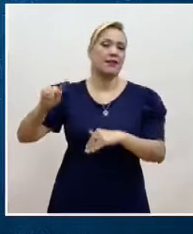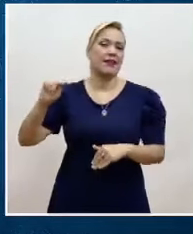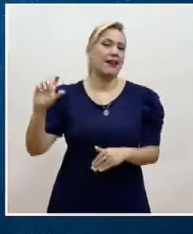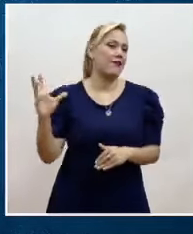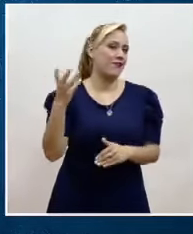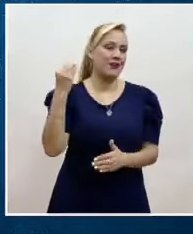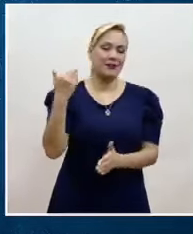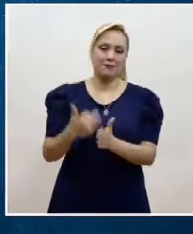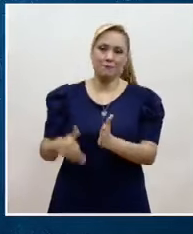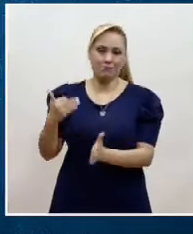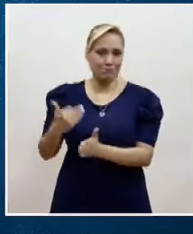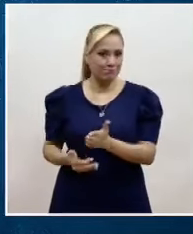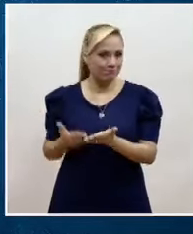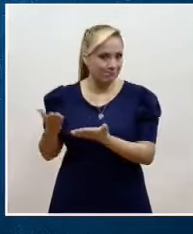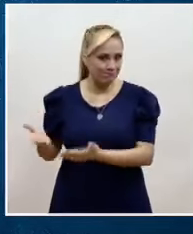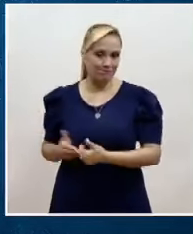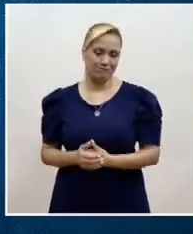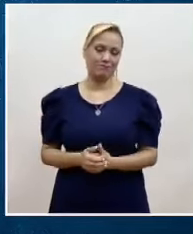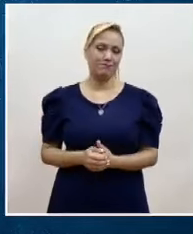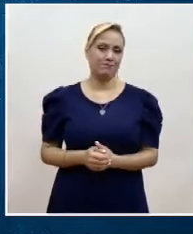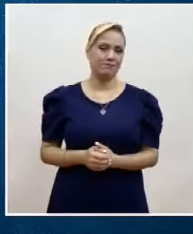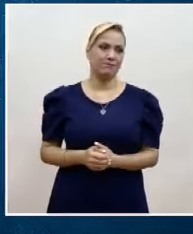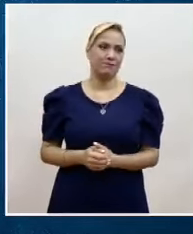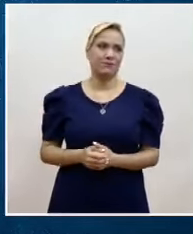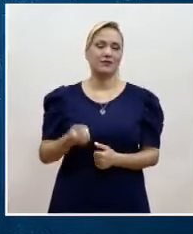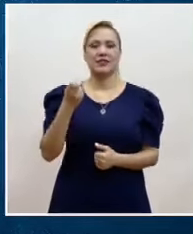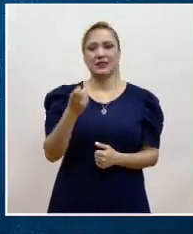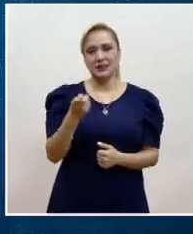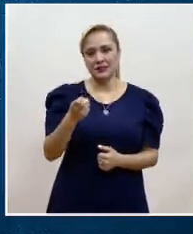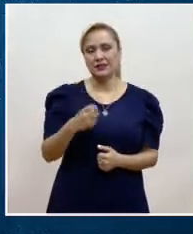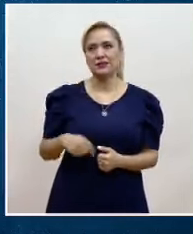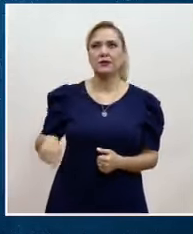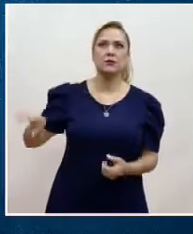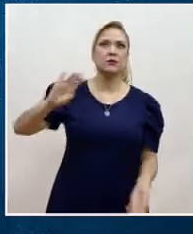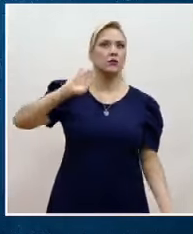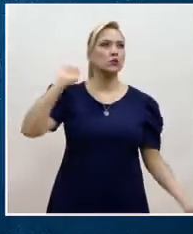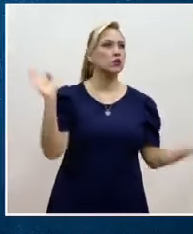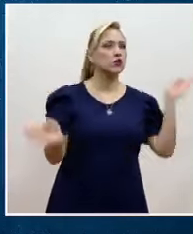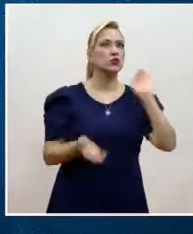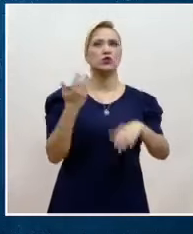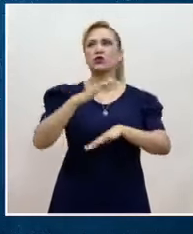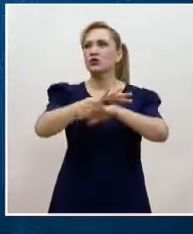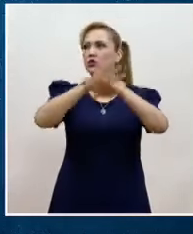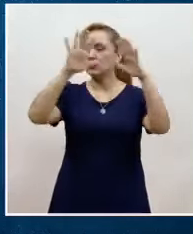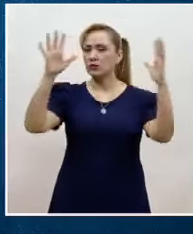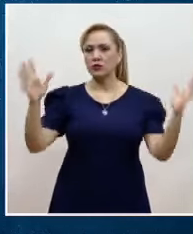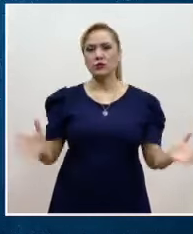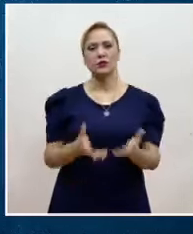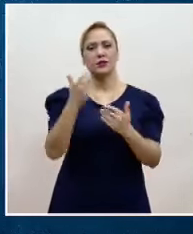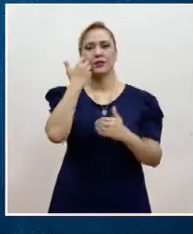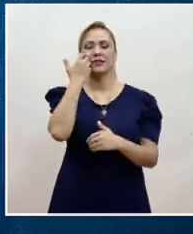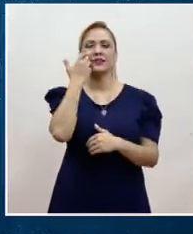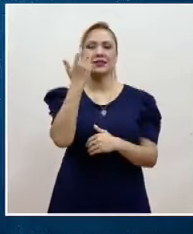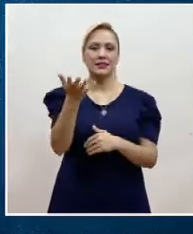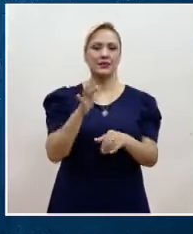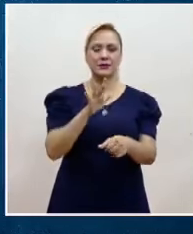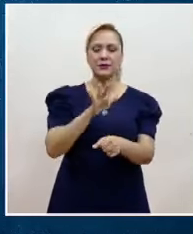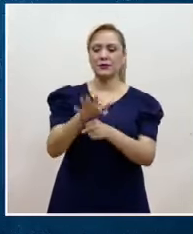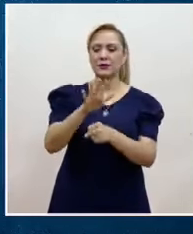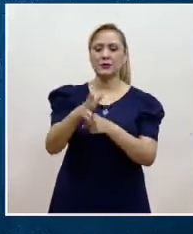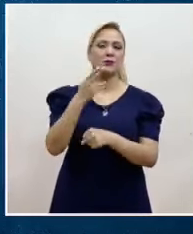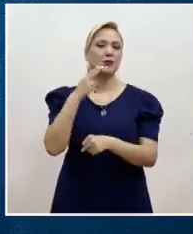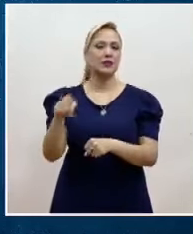¿no? ¿Por qué? Porque justamente surge, o sea, el movimiento global de justicia digital y de justicia para